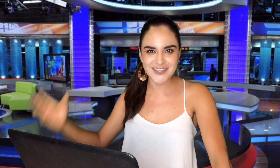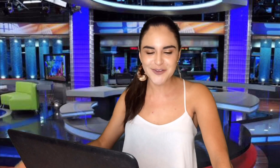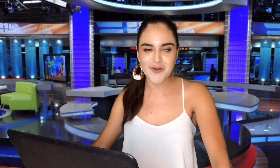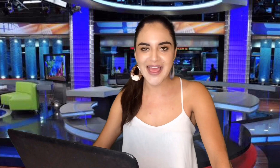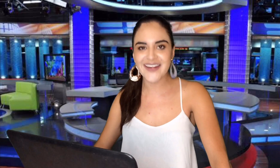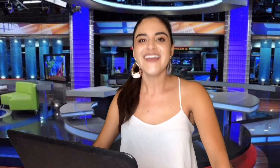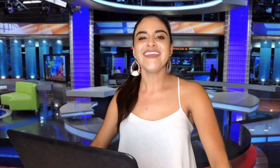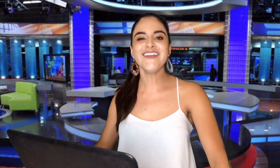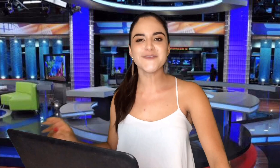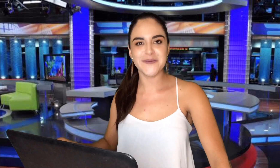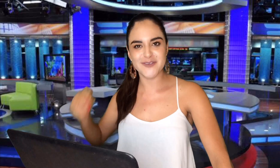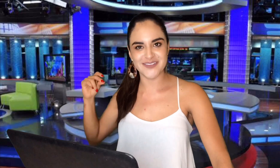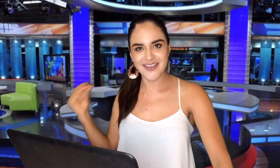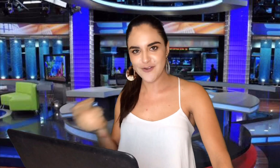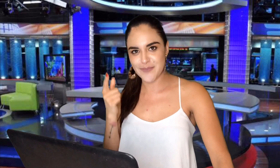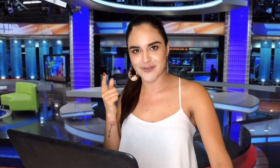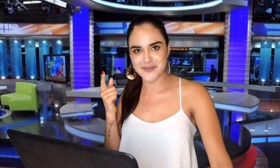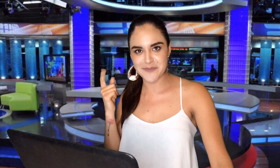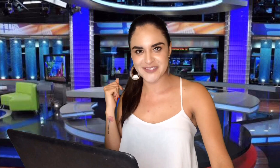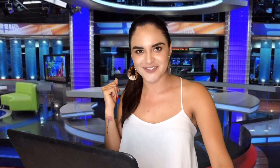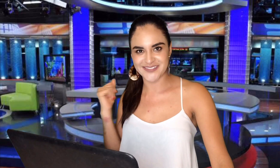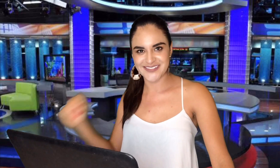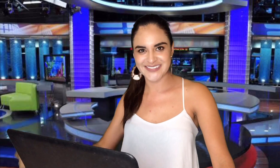hacerlo circular y nos vemos en una próxima emisión